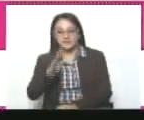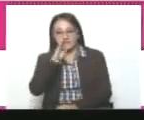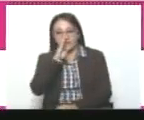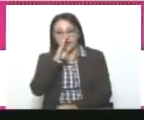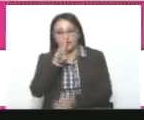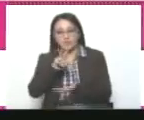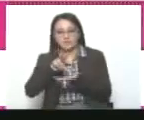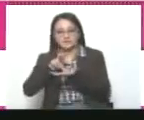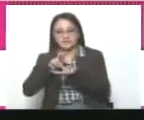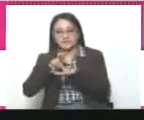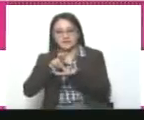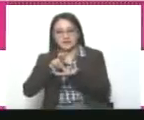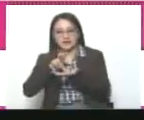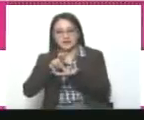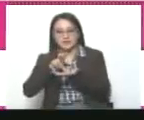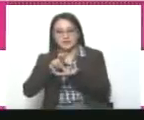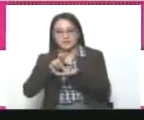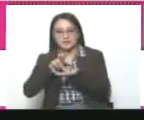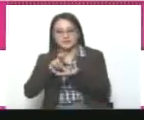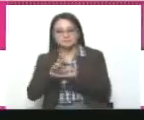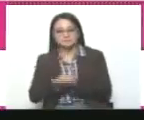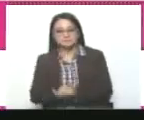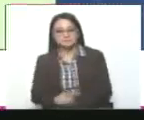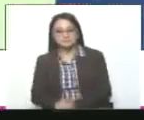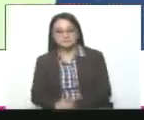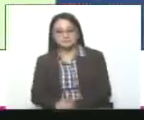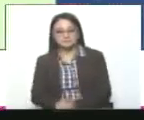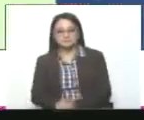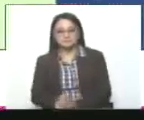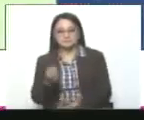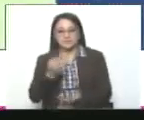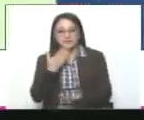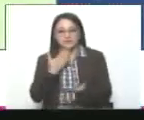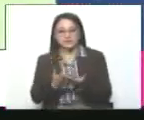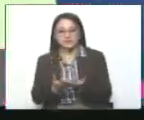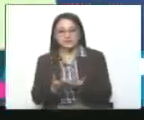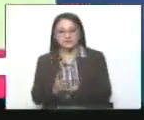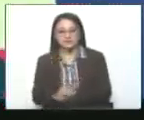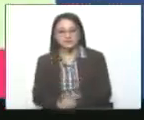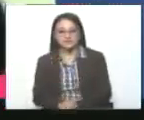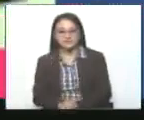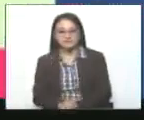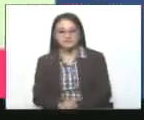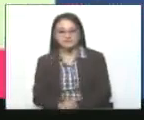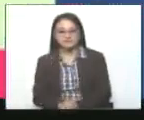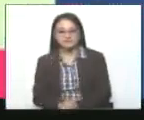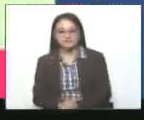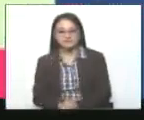del Banco Bicentenario del Pueblo. Bueno, le agradezco a